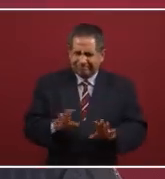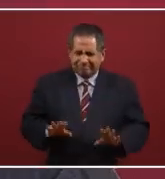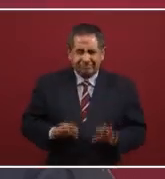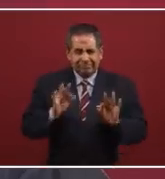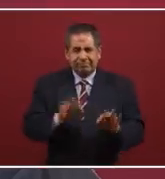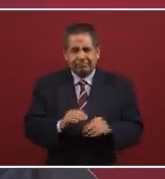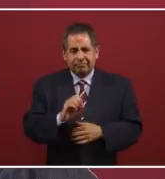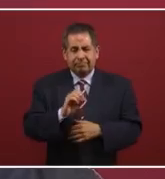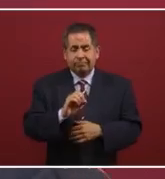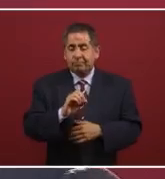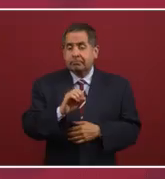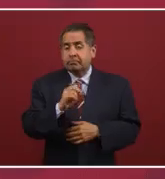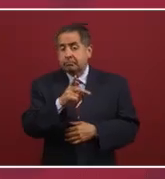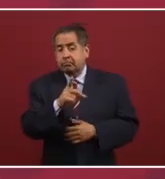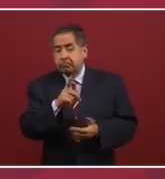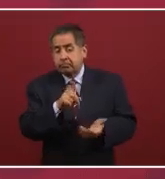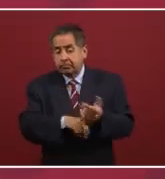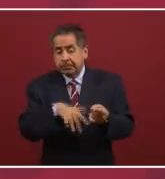pero